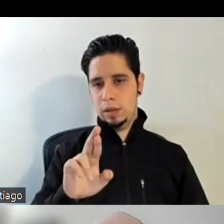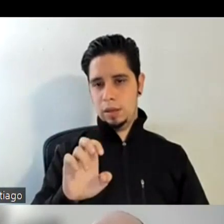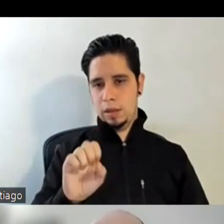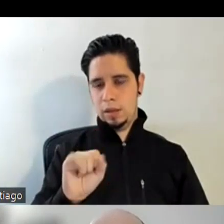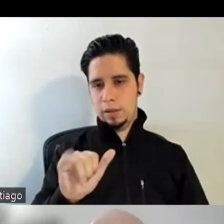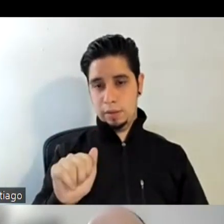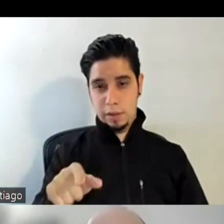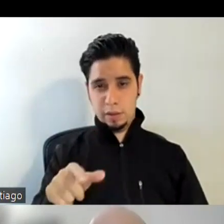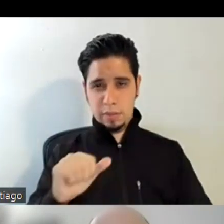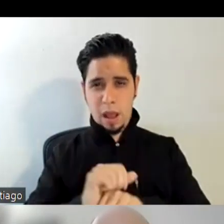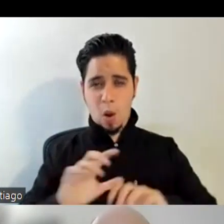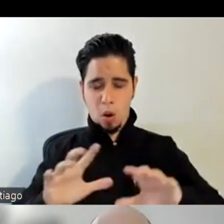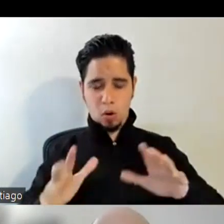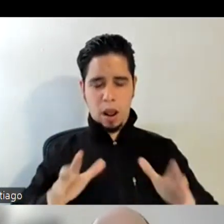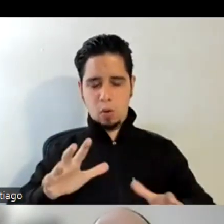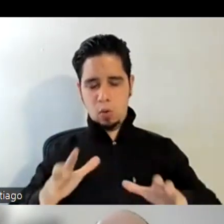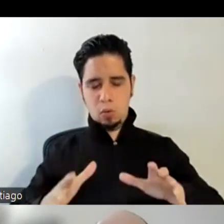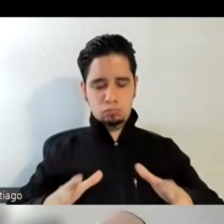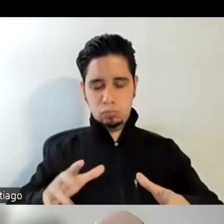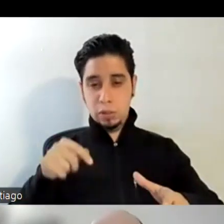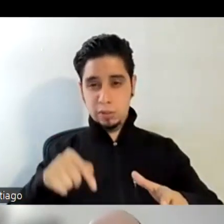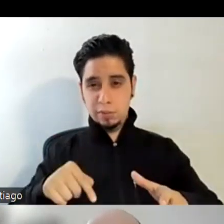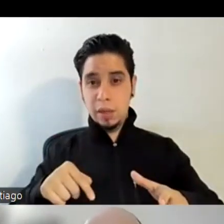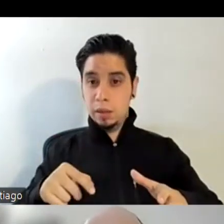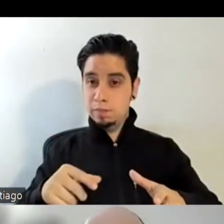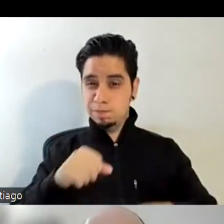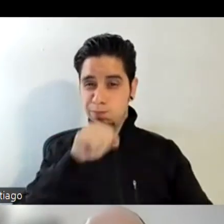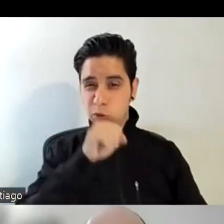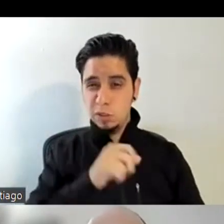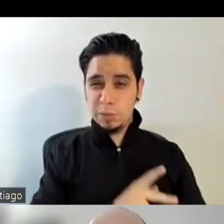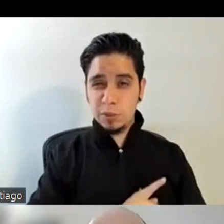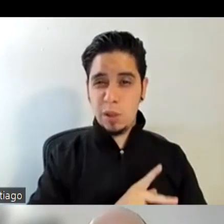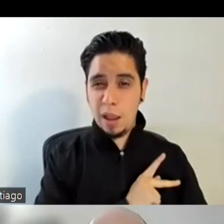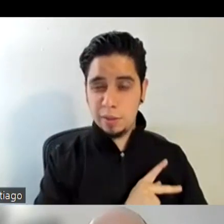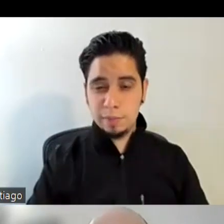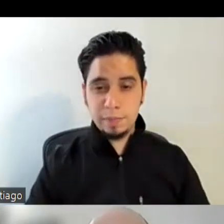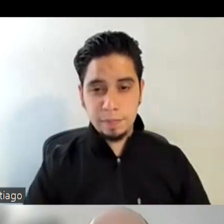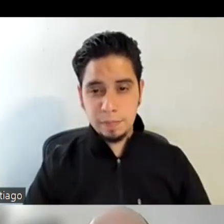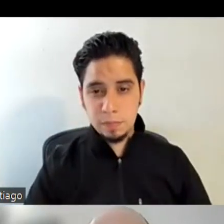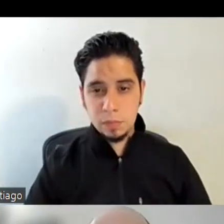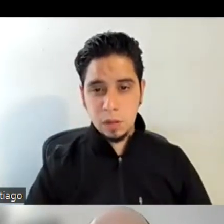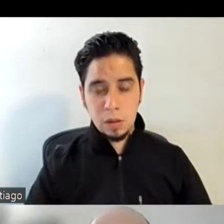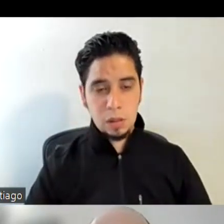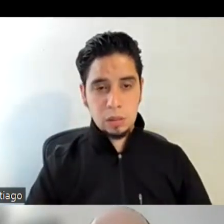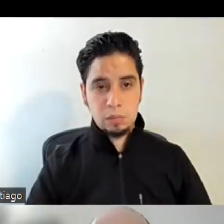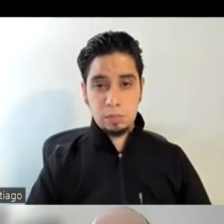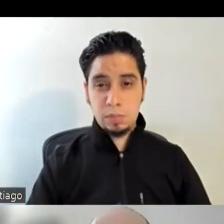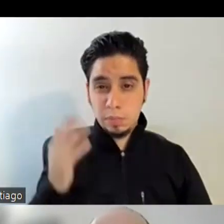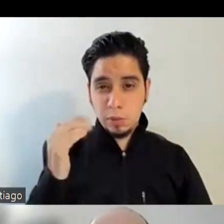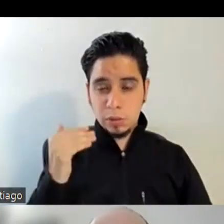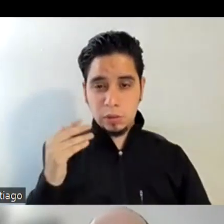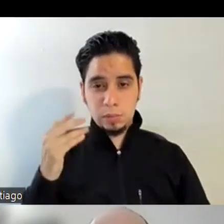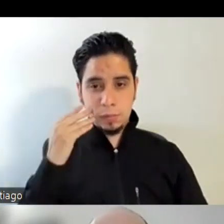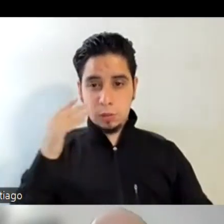oráculo, es el oráculo que viene a mí me cautivó este personaje, y no me preguntes por qué, desde un inicio yo pensé que era una